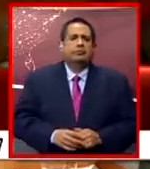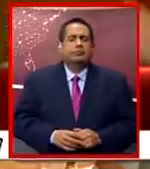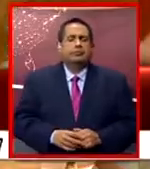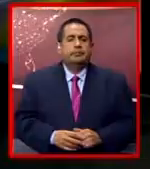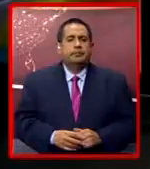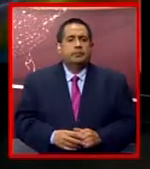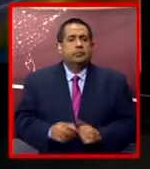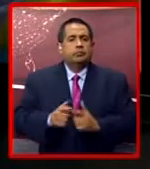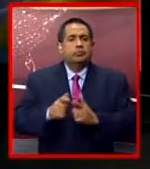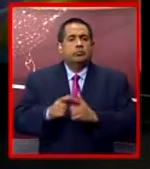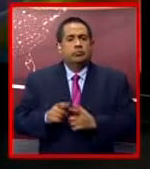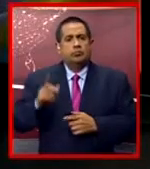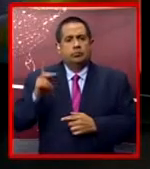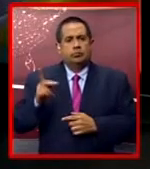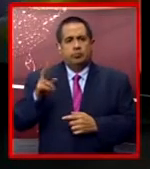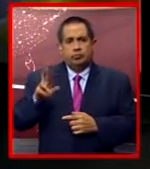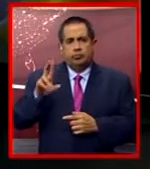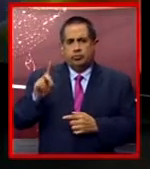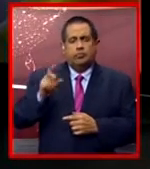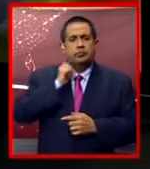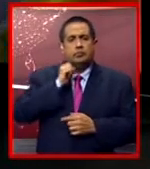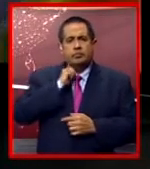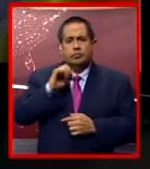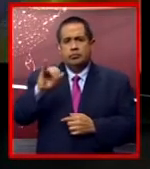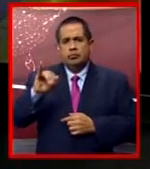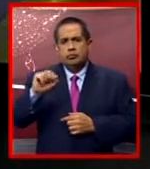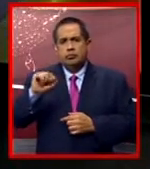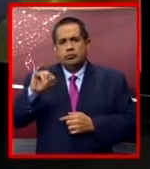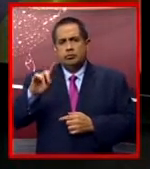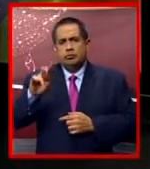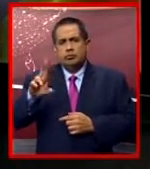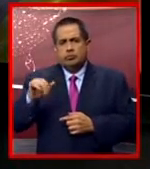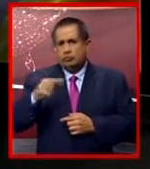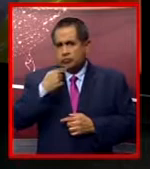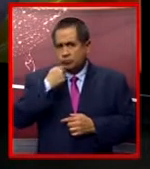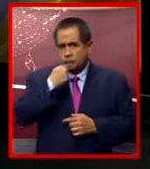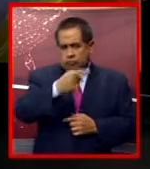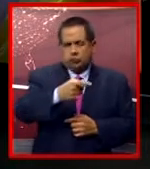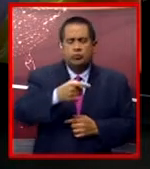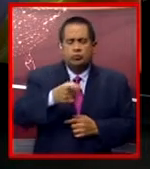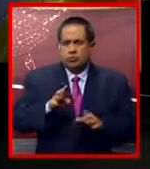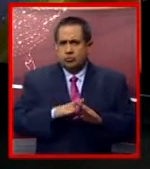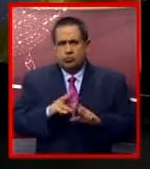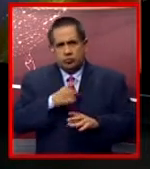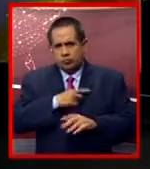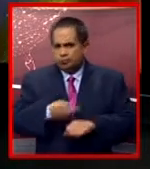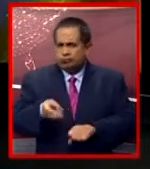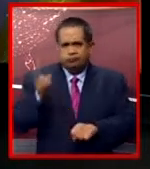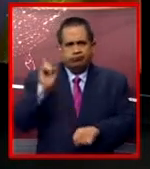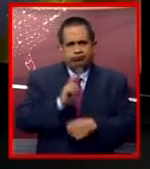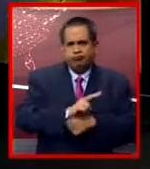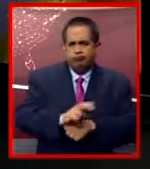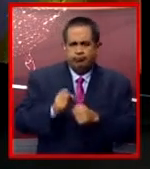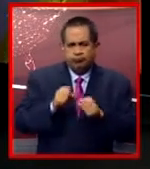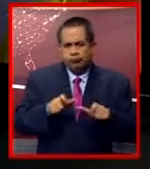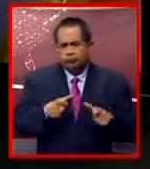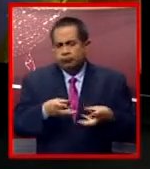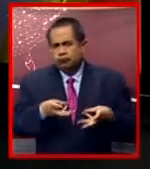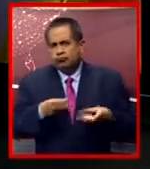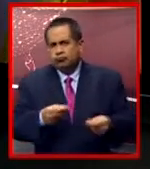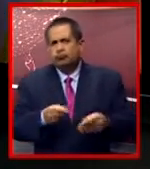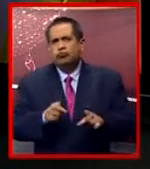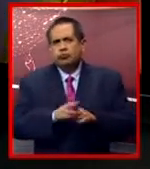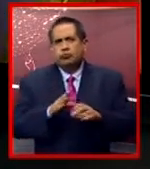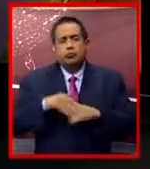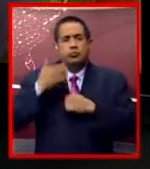Por el Partido de la Revolución Democrática, el senador Isidro Pedraza se pronunció por una estricta vigilancia de los recursos públicos